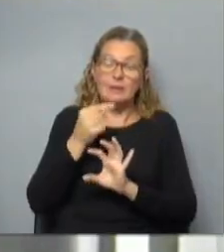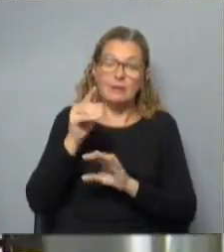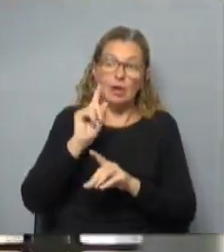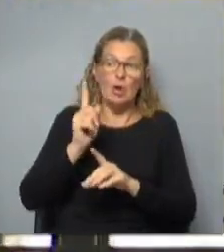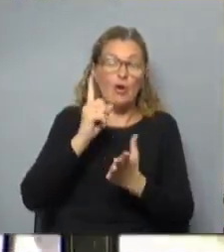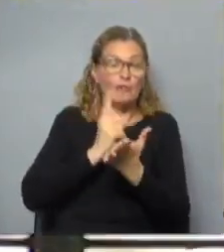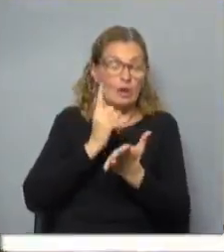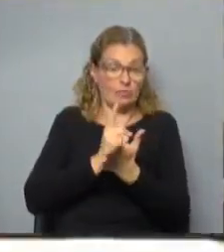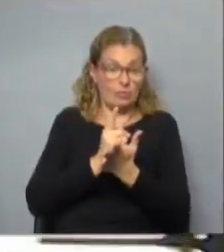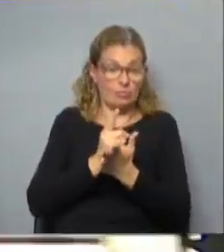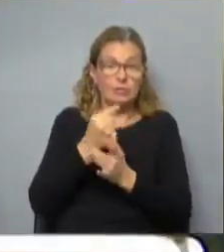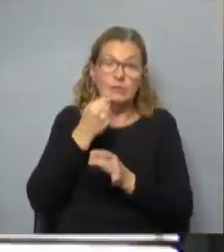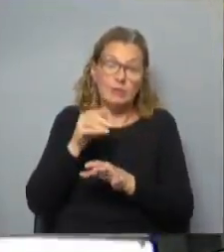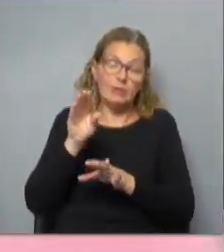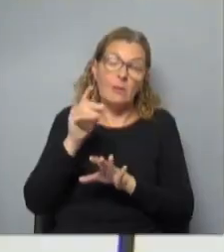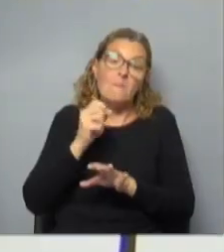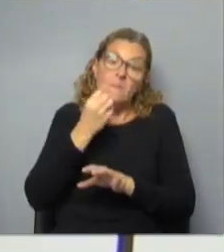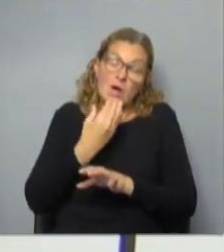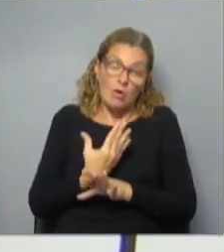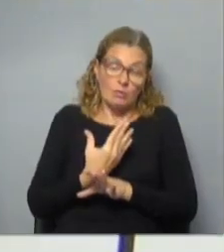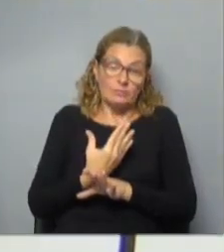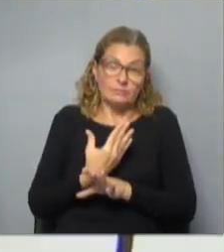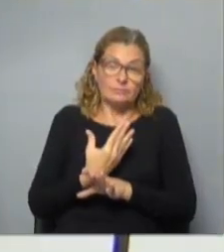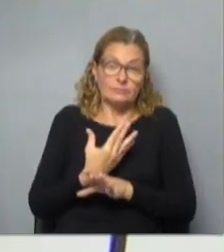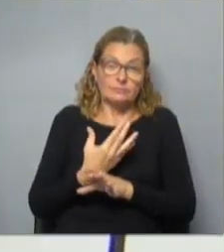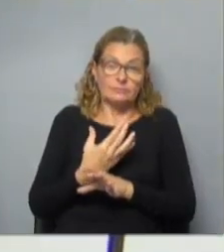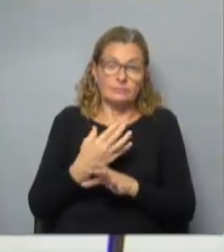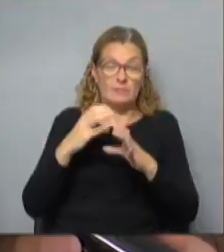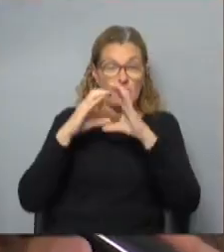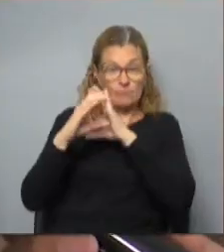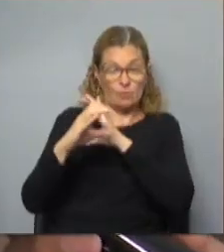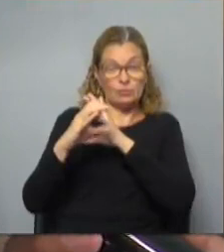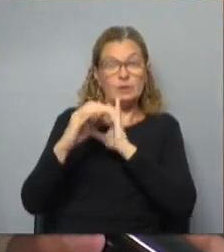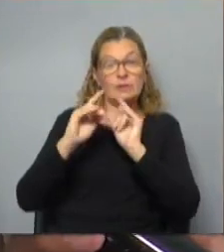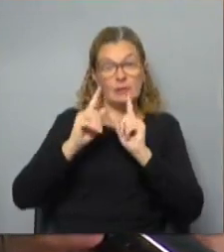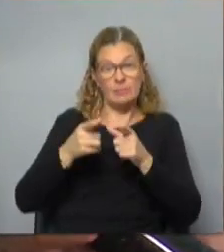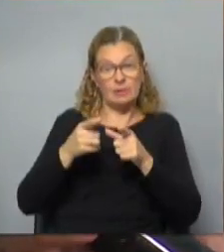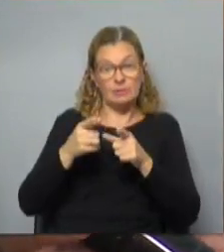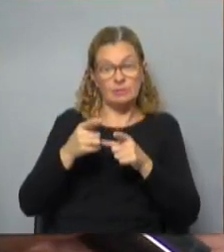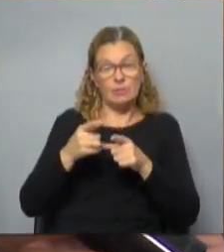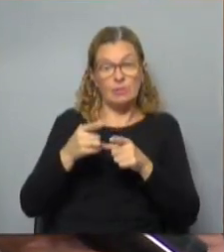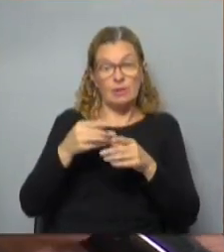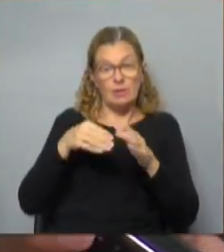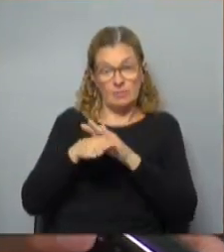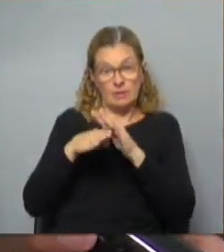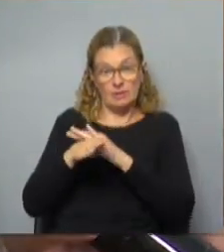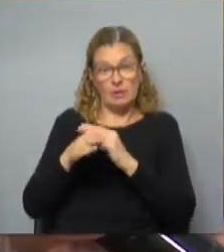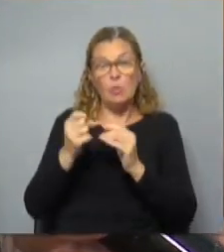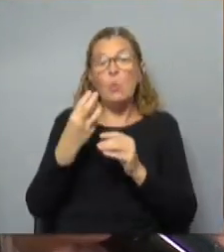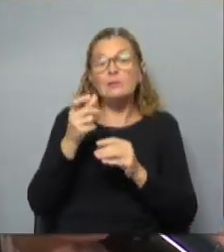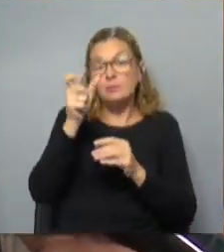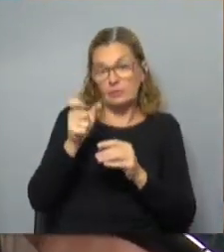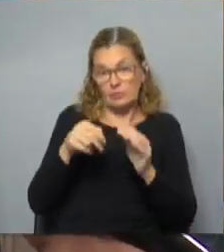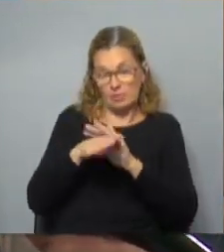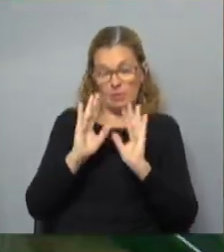obligación este tipo de transporte también no se van a pedir más a foros en lugares cerrados